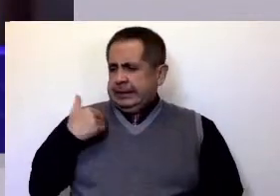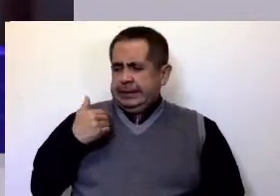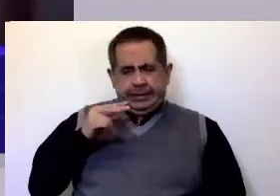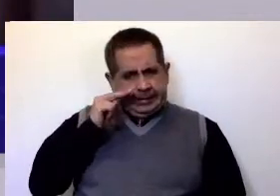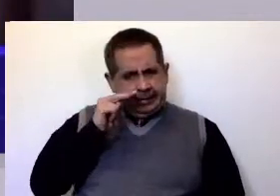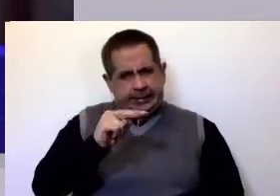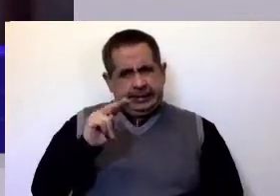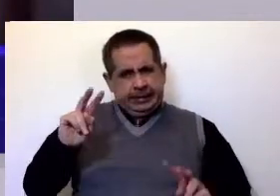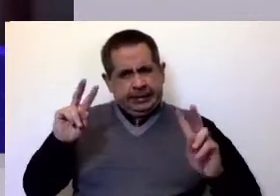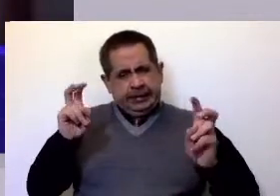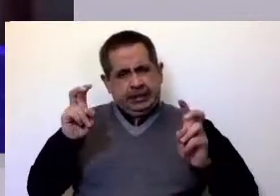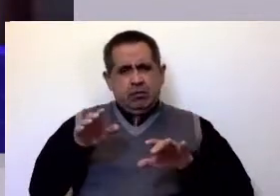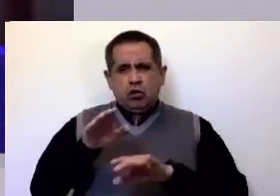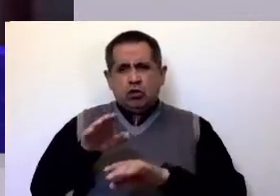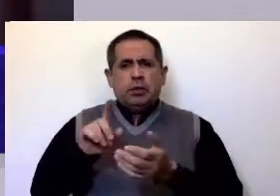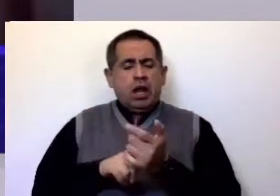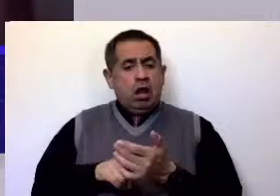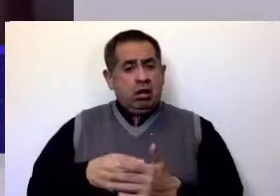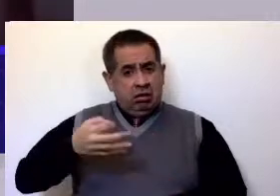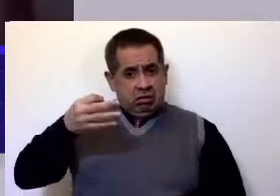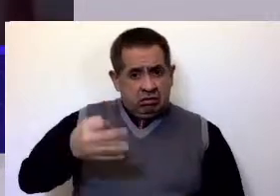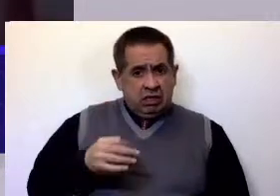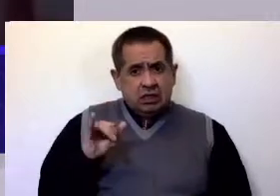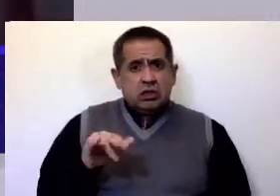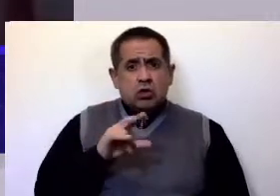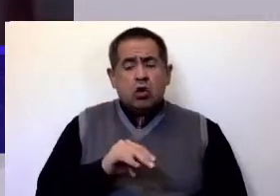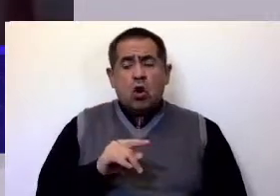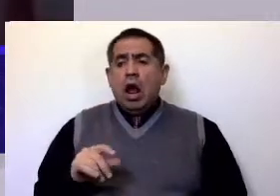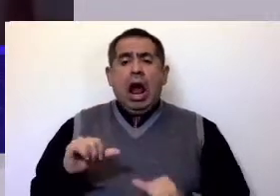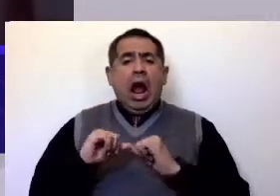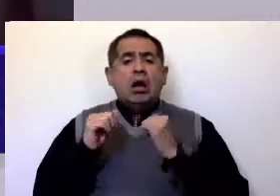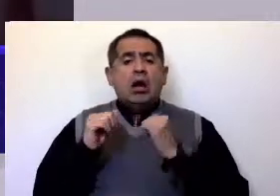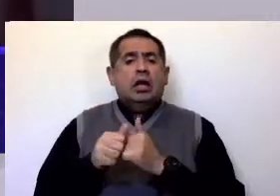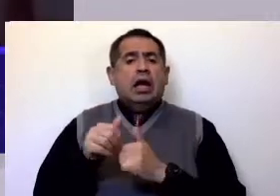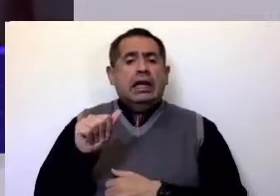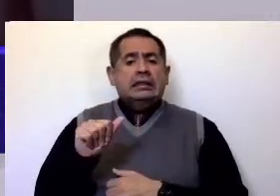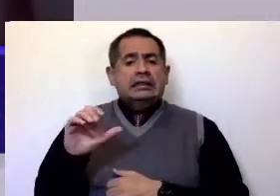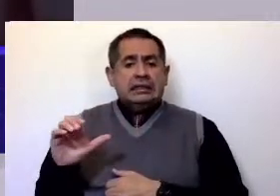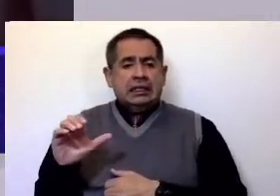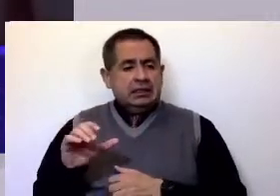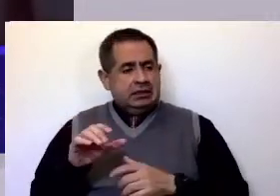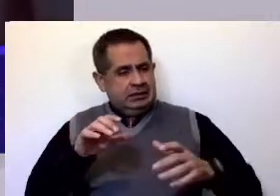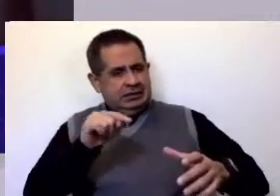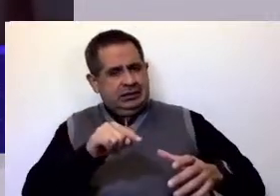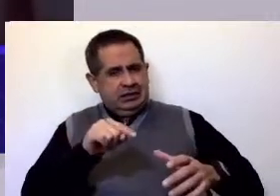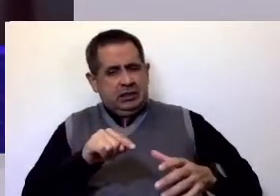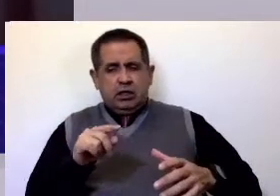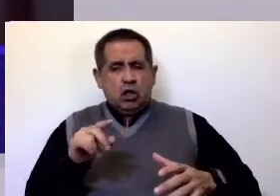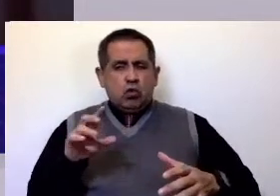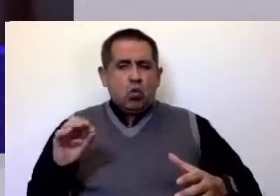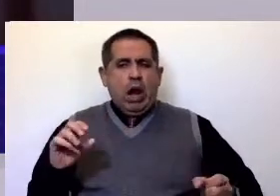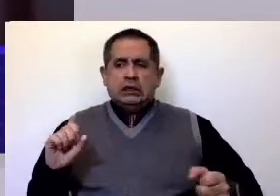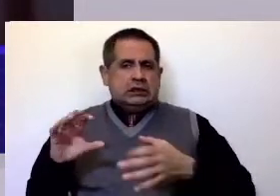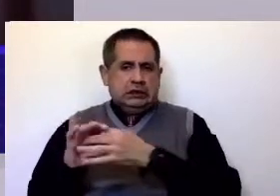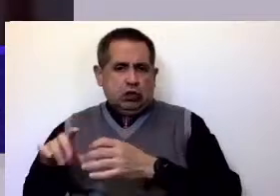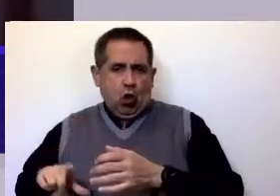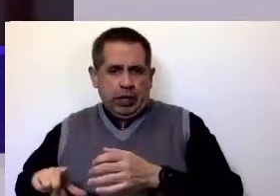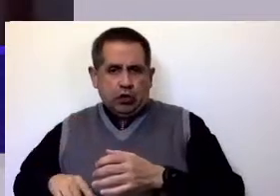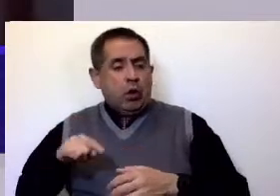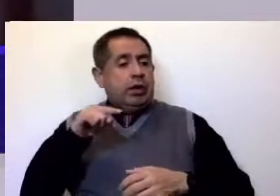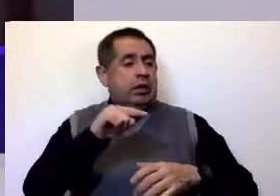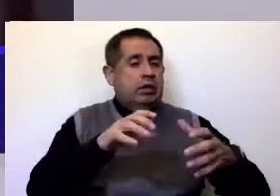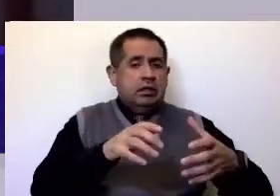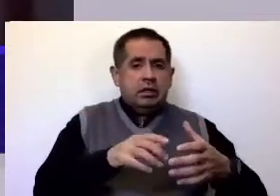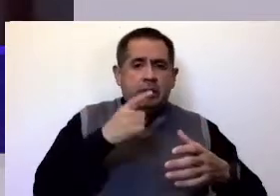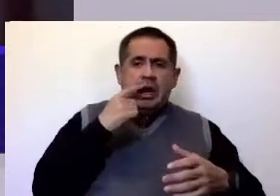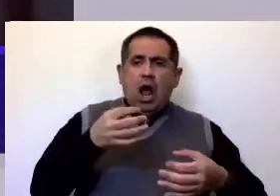tema sobre la legitimación de una asociación civil o una organización no gubernamental para promover el juicio de